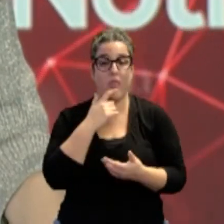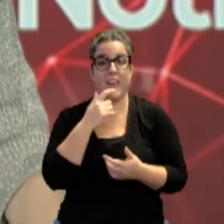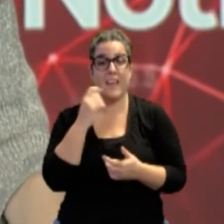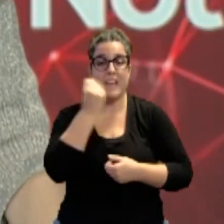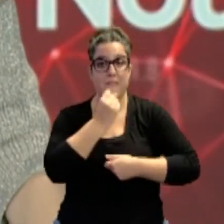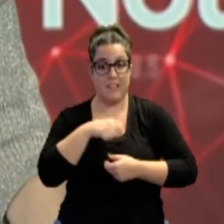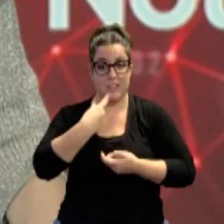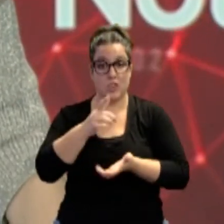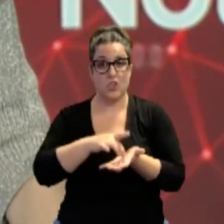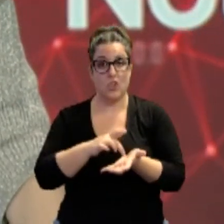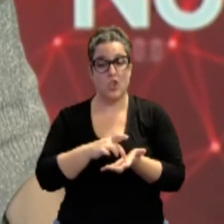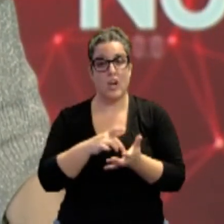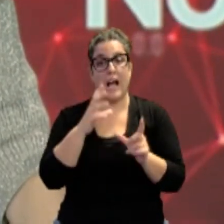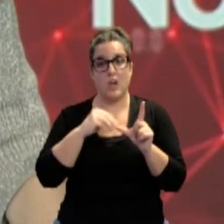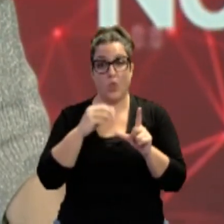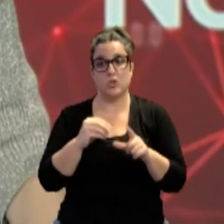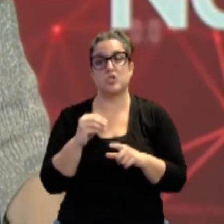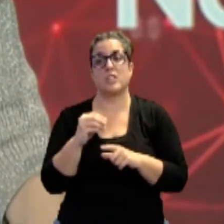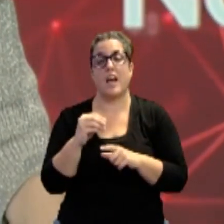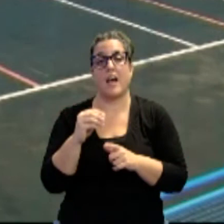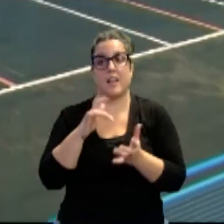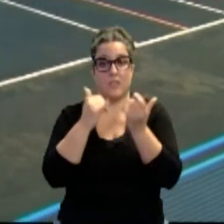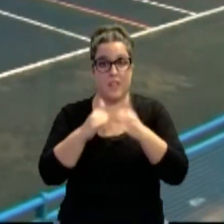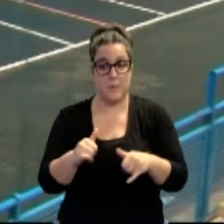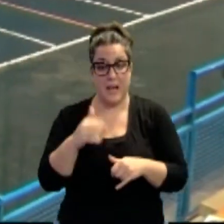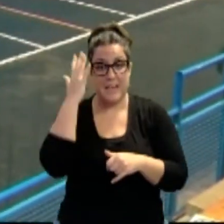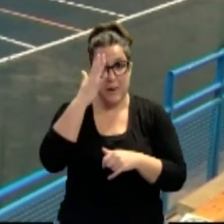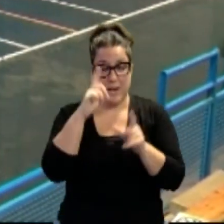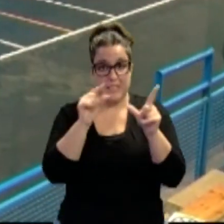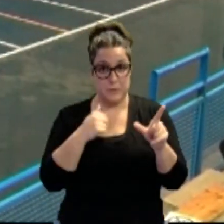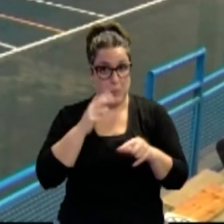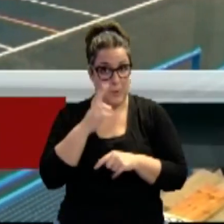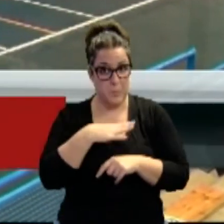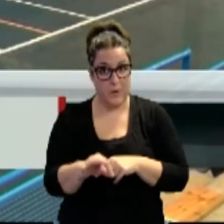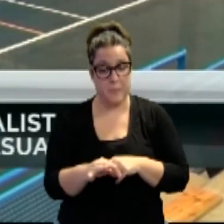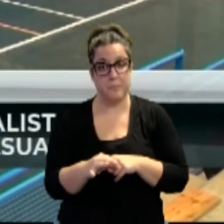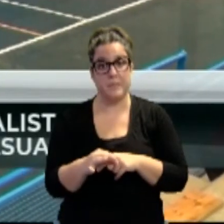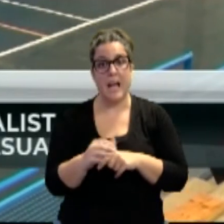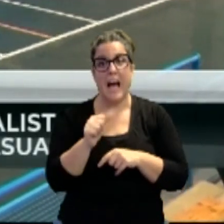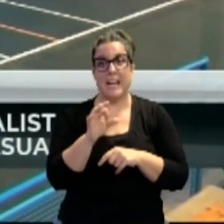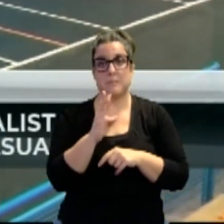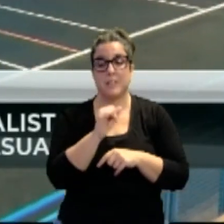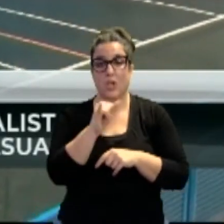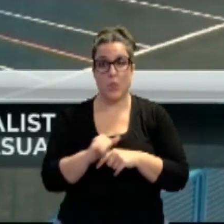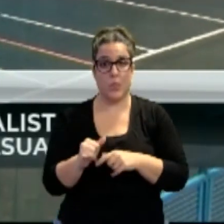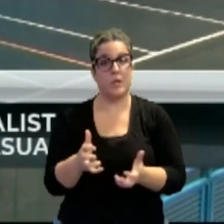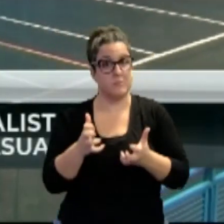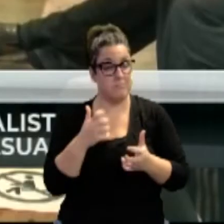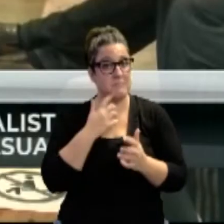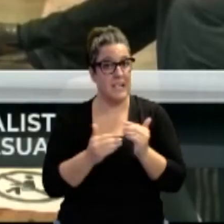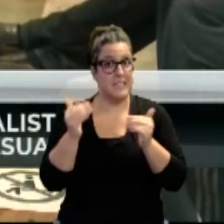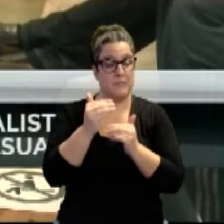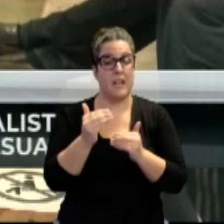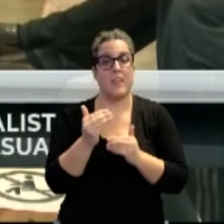Lodosa y que podrán ver aquí en Navarra Televisión. Este domingo en Huarte, Aspiroz se clasificó al doblegar a Aldave por un